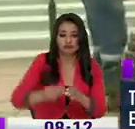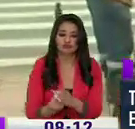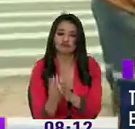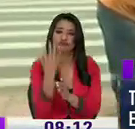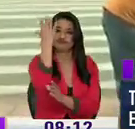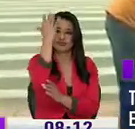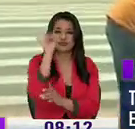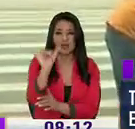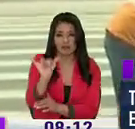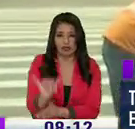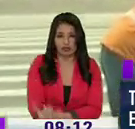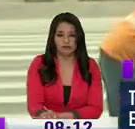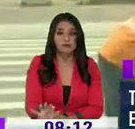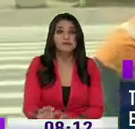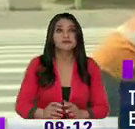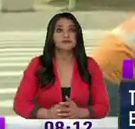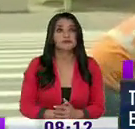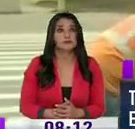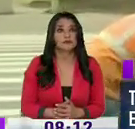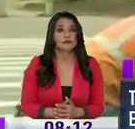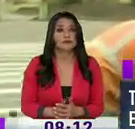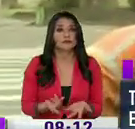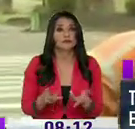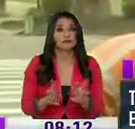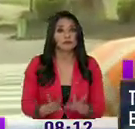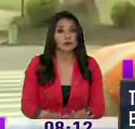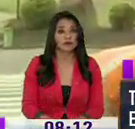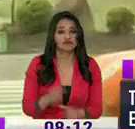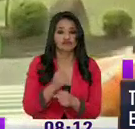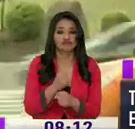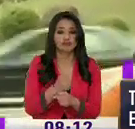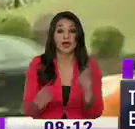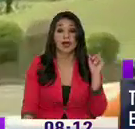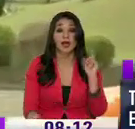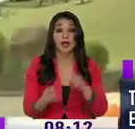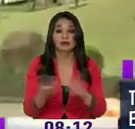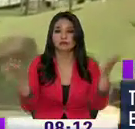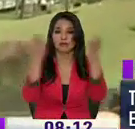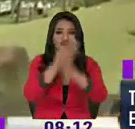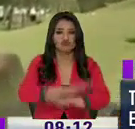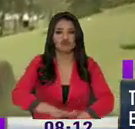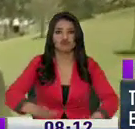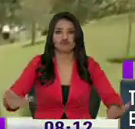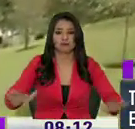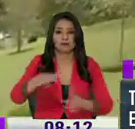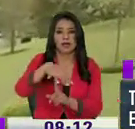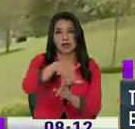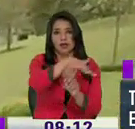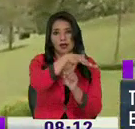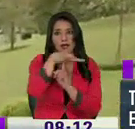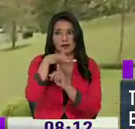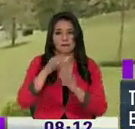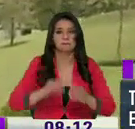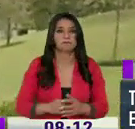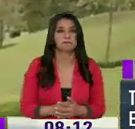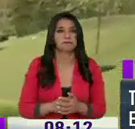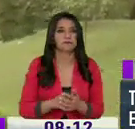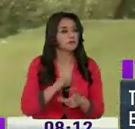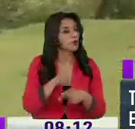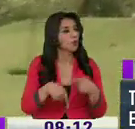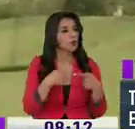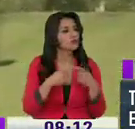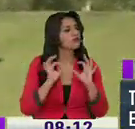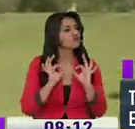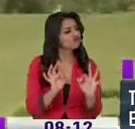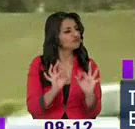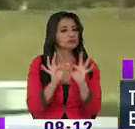sábado. Y aquí estamos trabajando hasta terminar con la recuperación del parque. ¿Cuándo estarán listas la